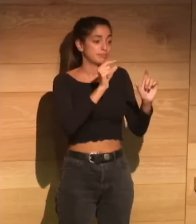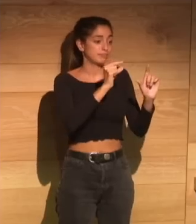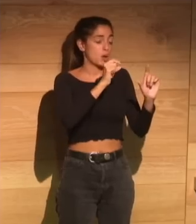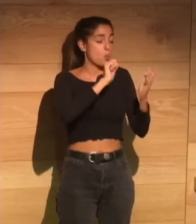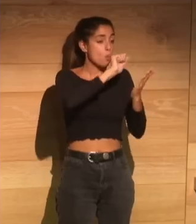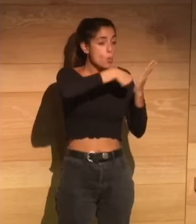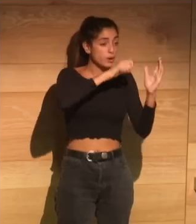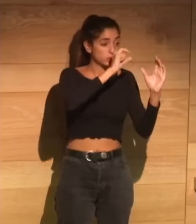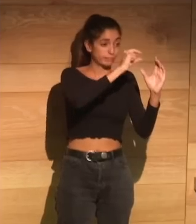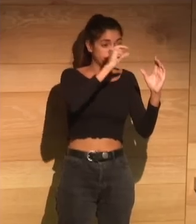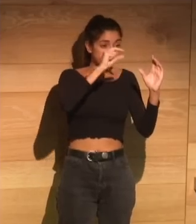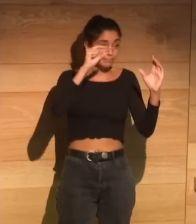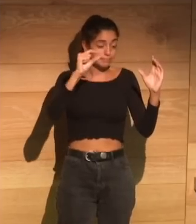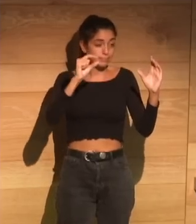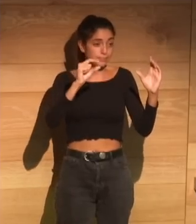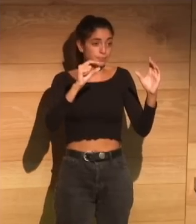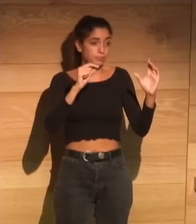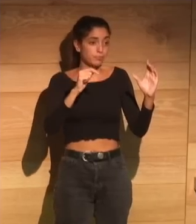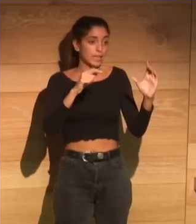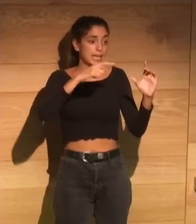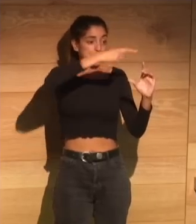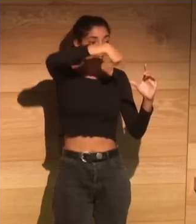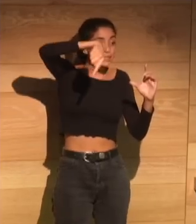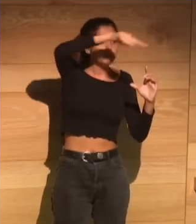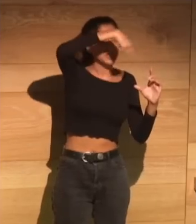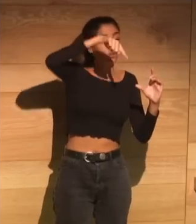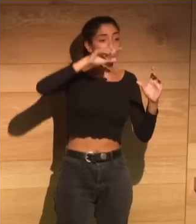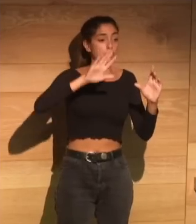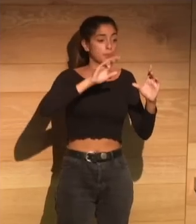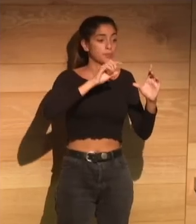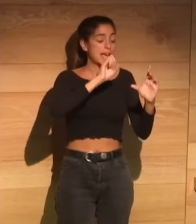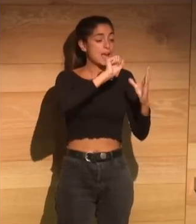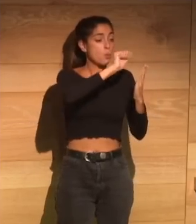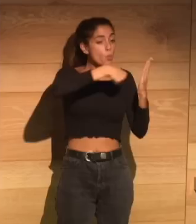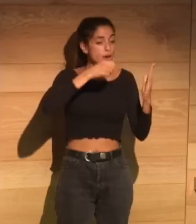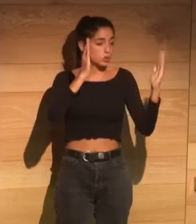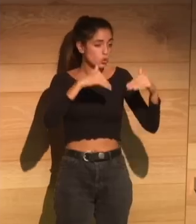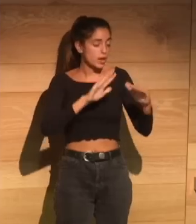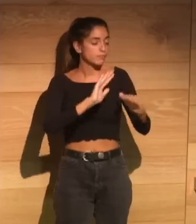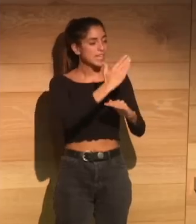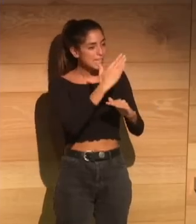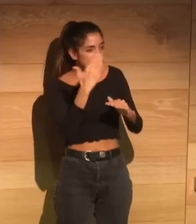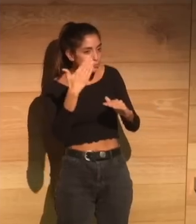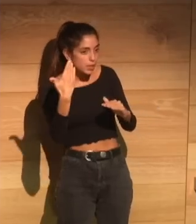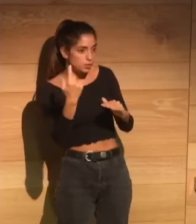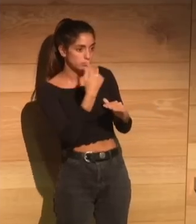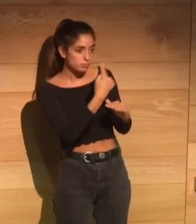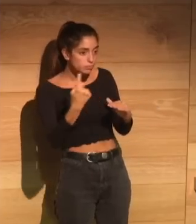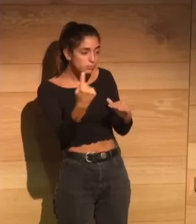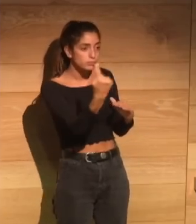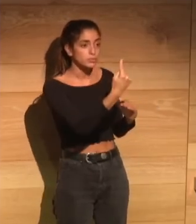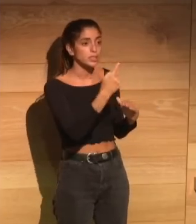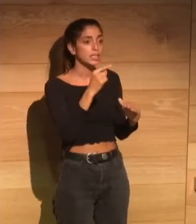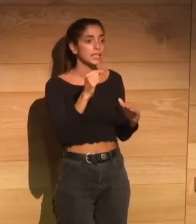es un prisma dentro del tambor conformado por espejos. Espejitos. Cada espejo va a reflejar una cara del